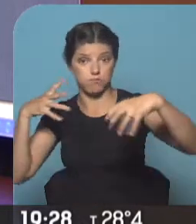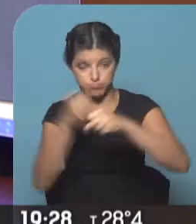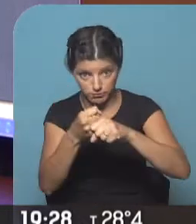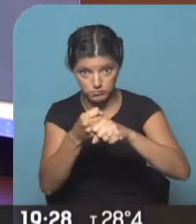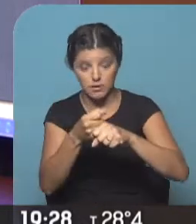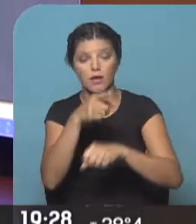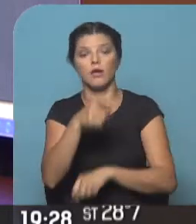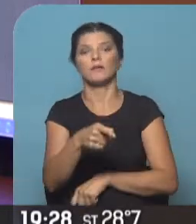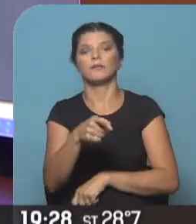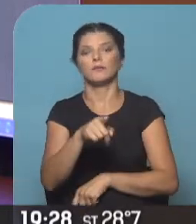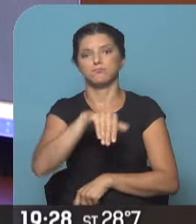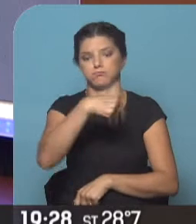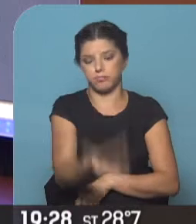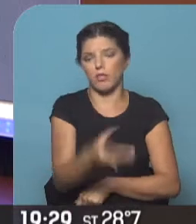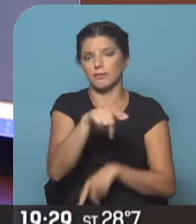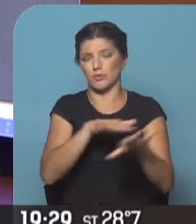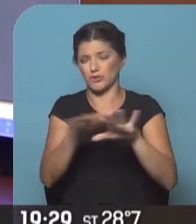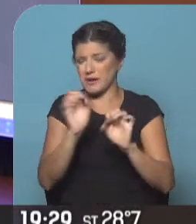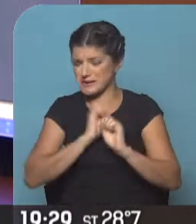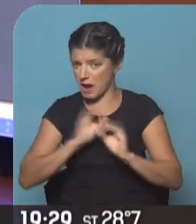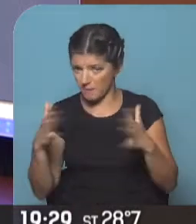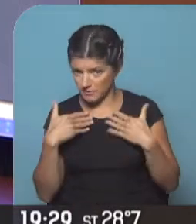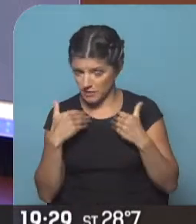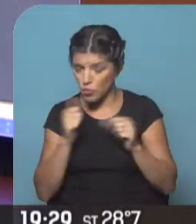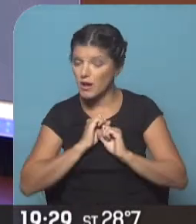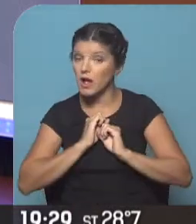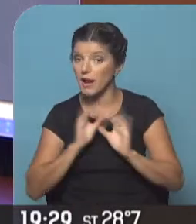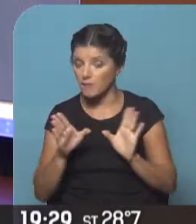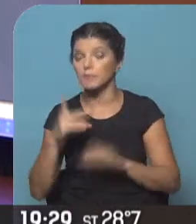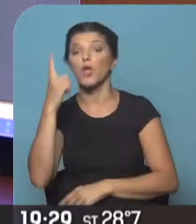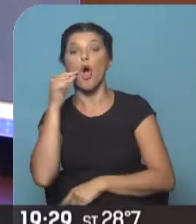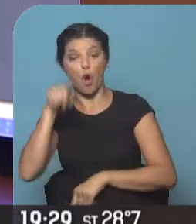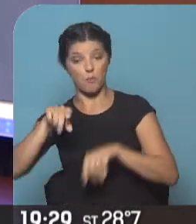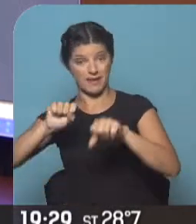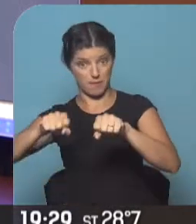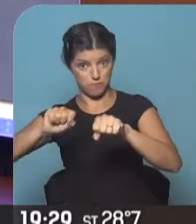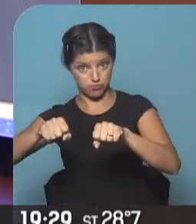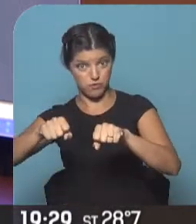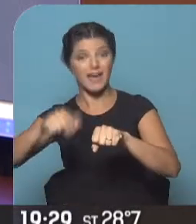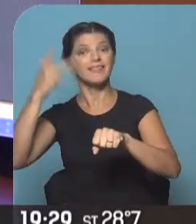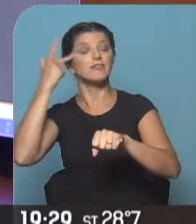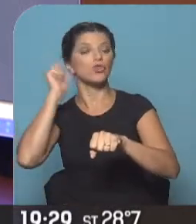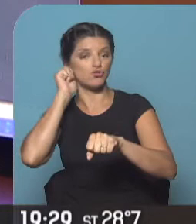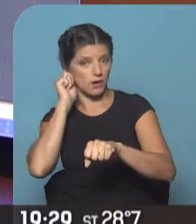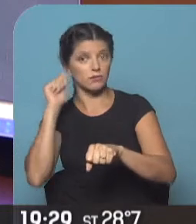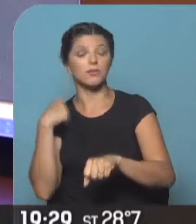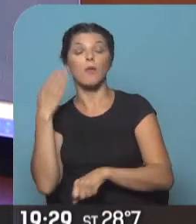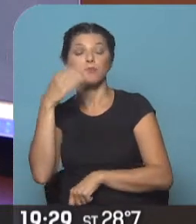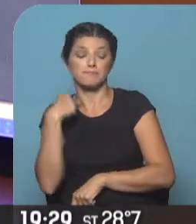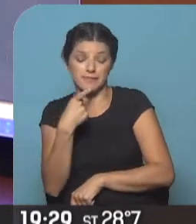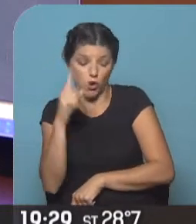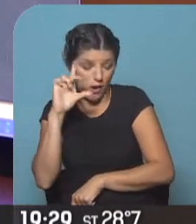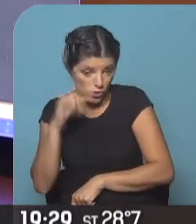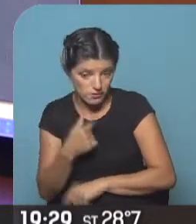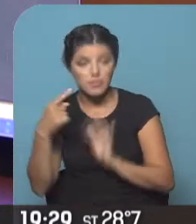dejándolo en un estado grave de salud. El conductor de la moto es un joven de 18 años. Se declaró inocente, pero más allá de